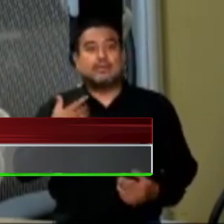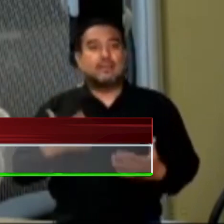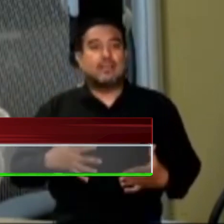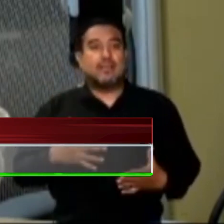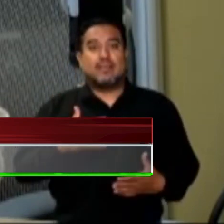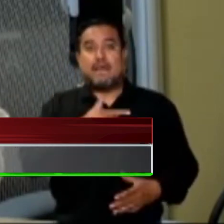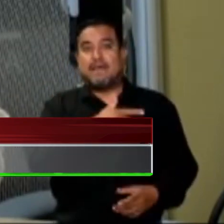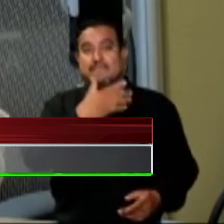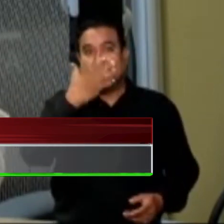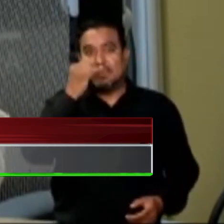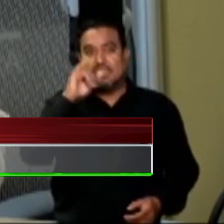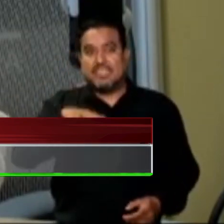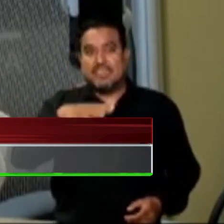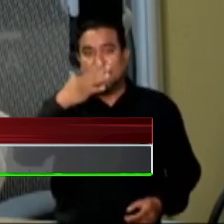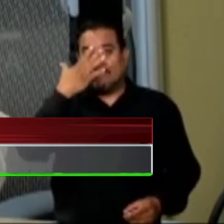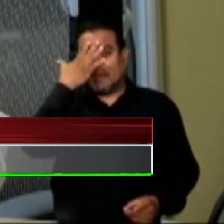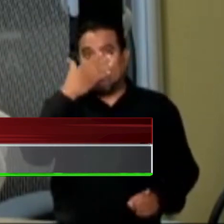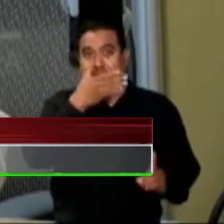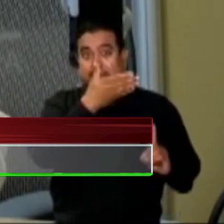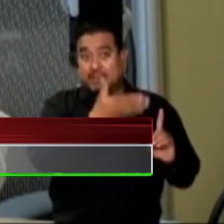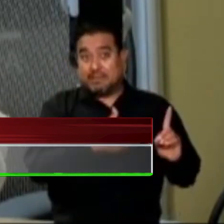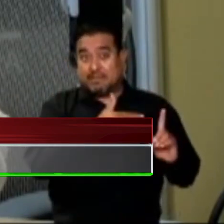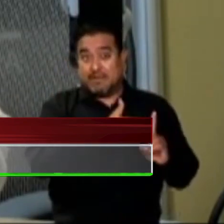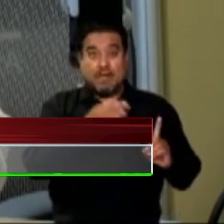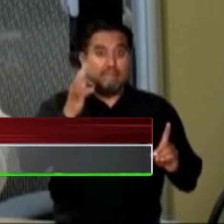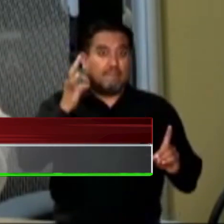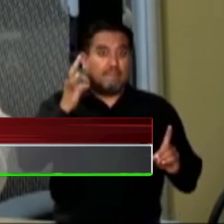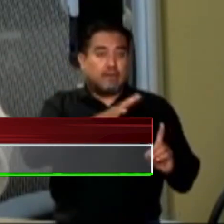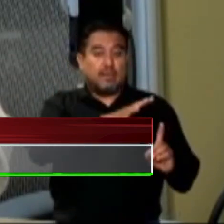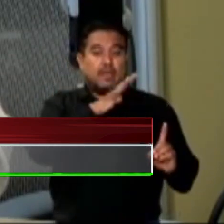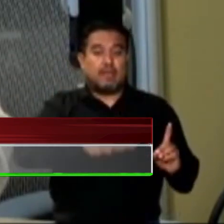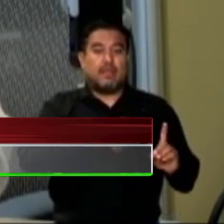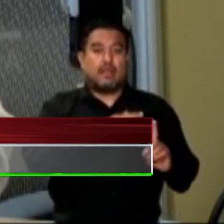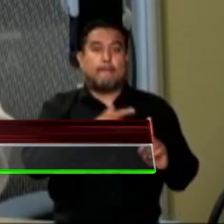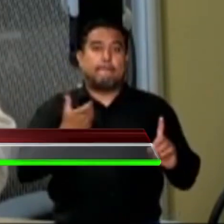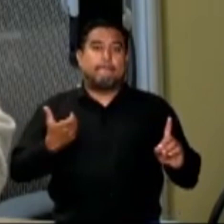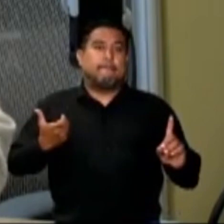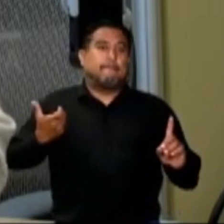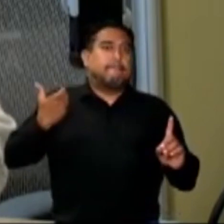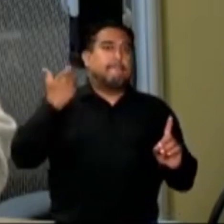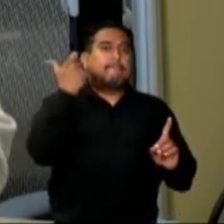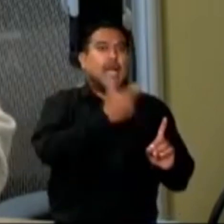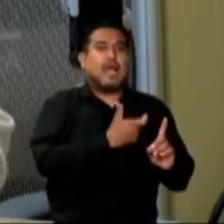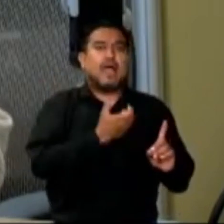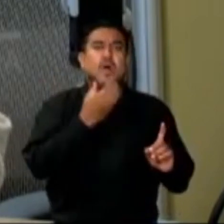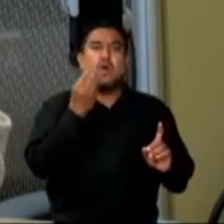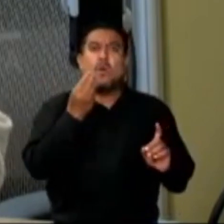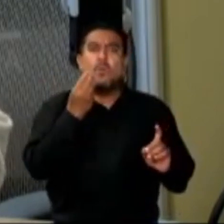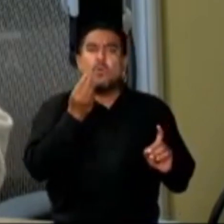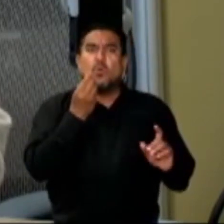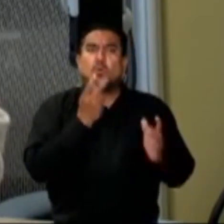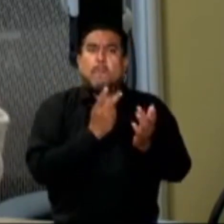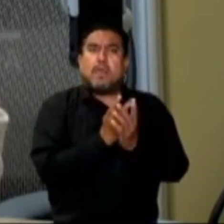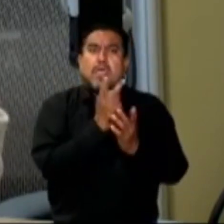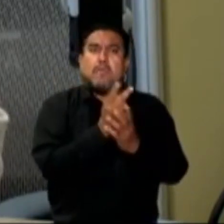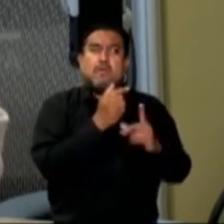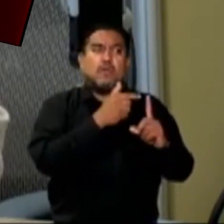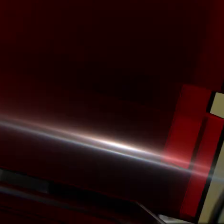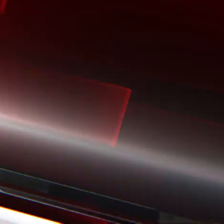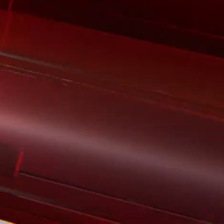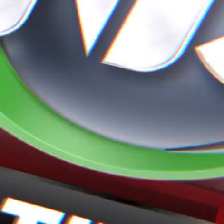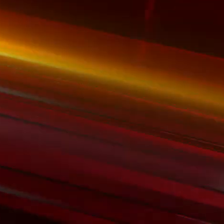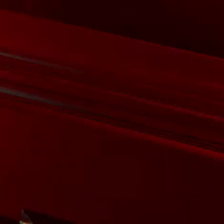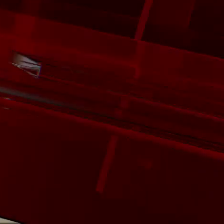vergüenza que el fiscal general del estado se le estén dando tantas concesiones para poderse retirar.